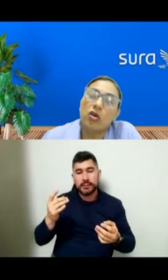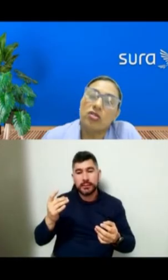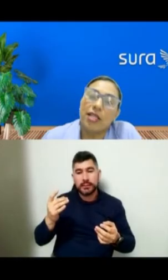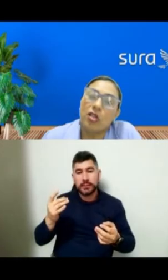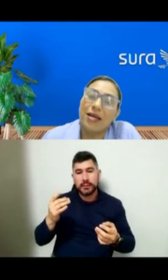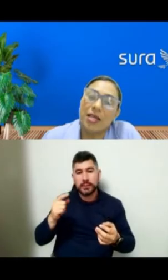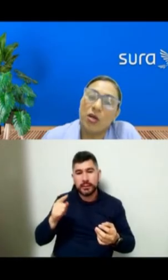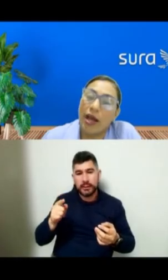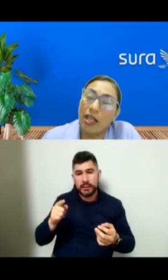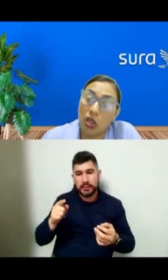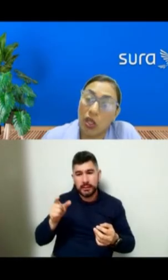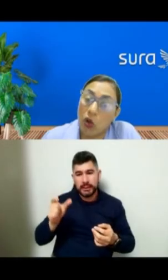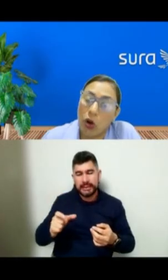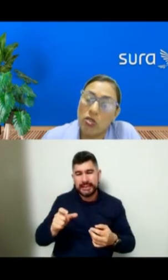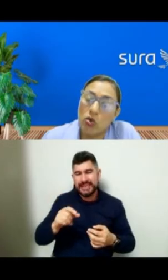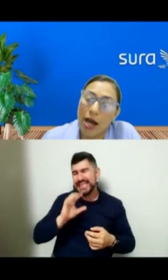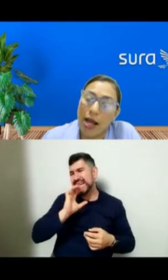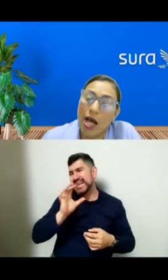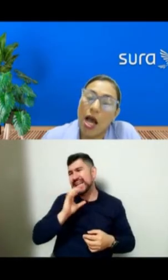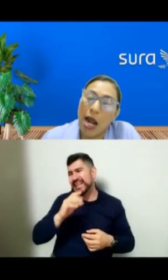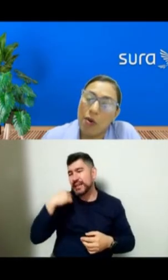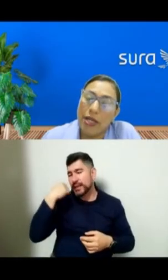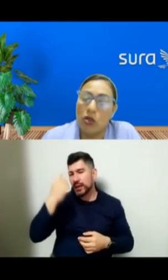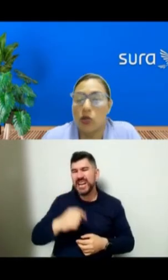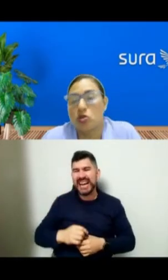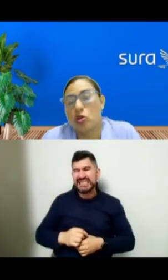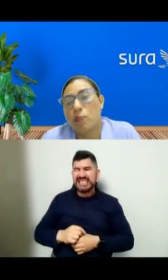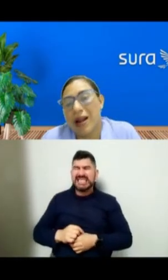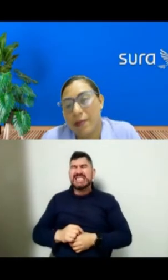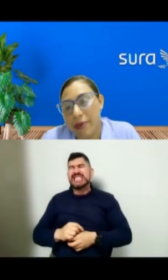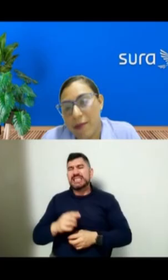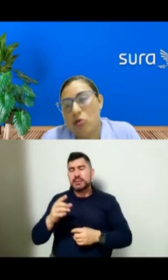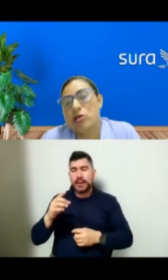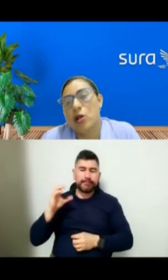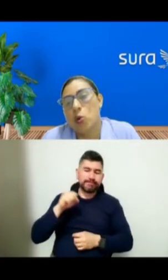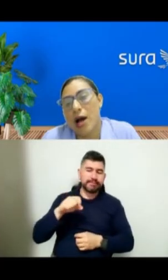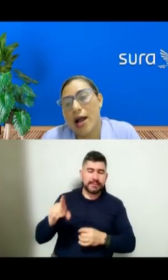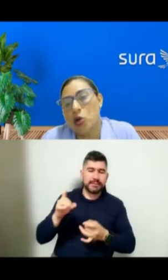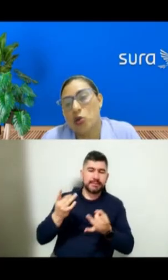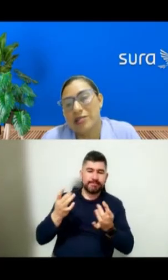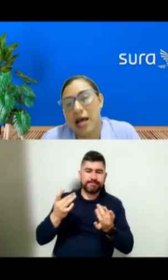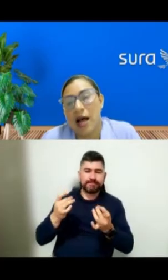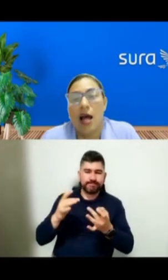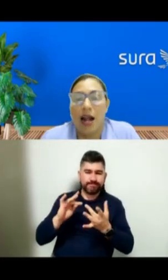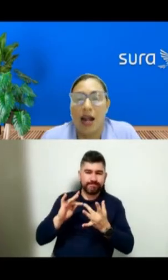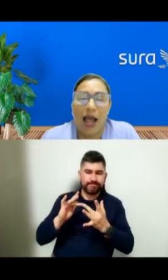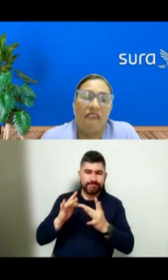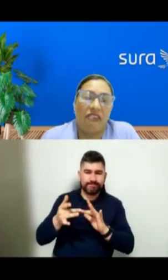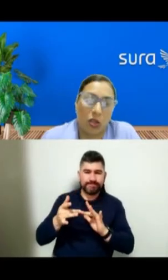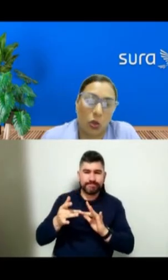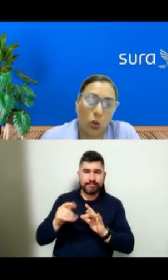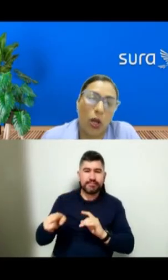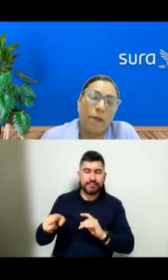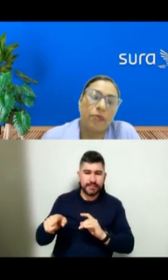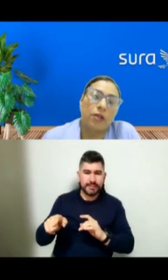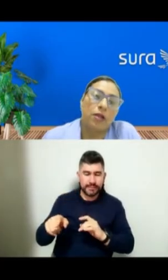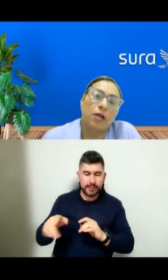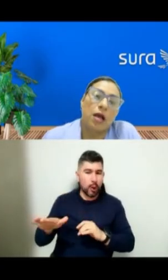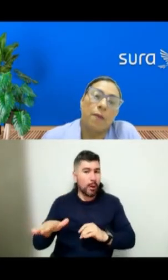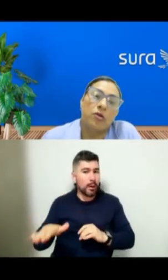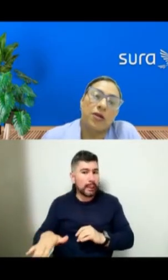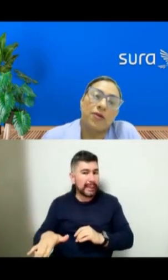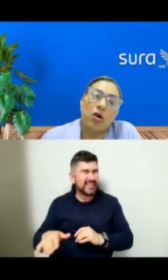aunque la persona esté inconsciente, nos va a hacer un gesto de dolor en su cara al momento que nosotros palpemos el lugar donde está la